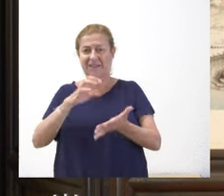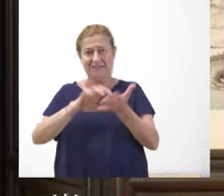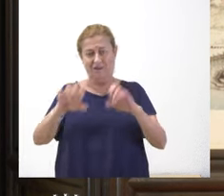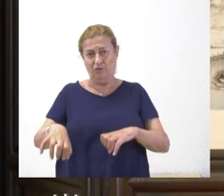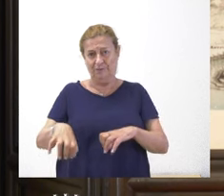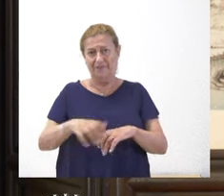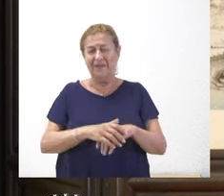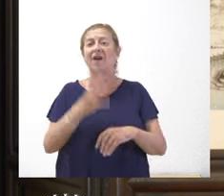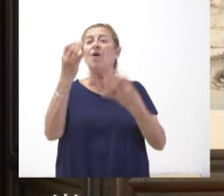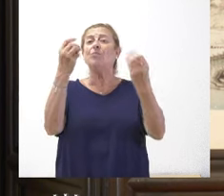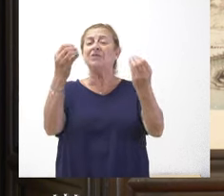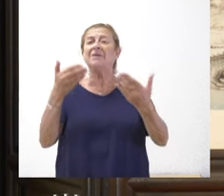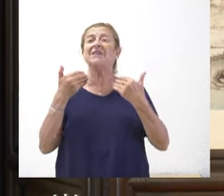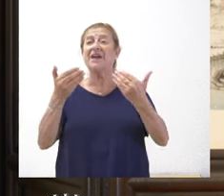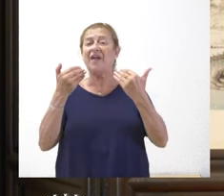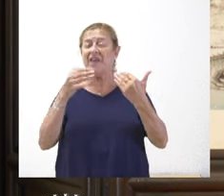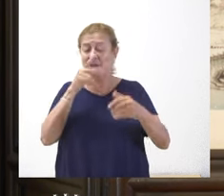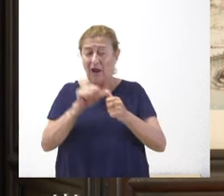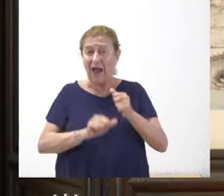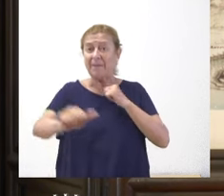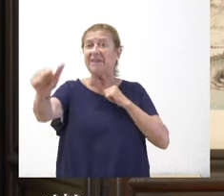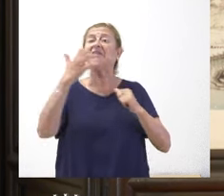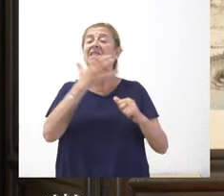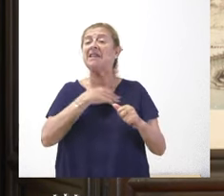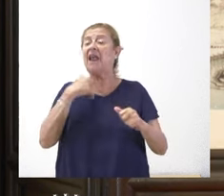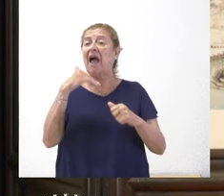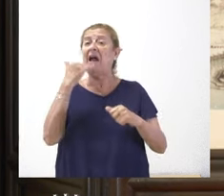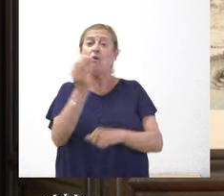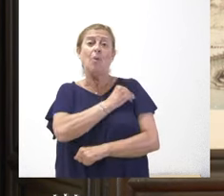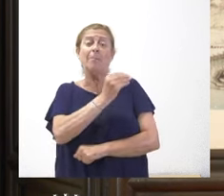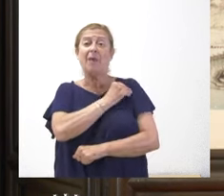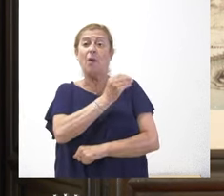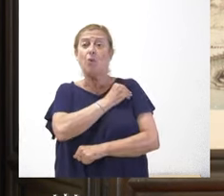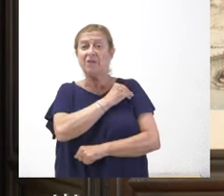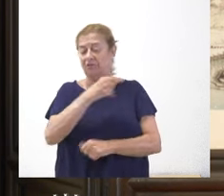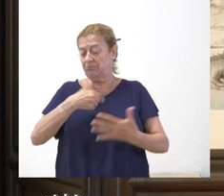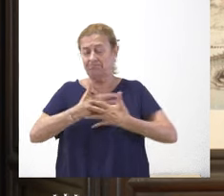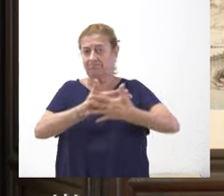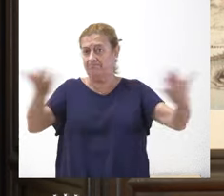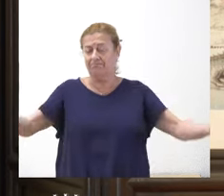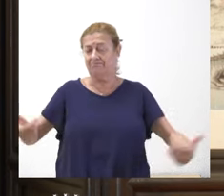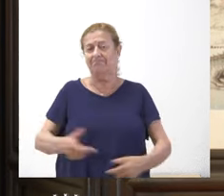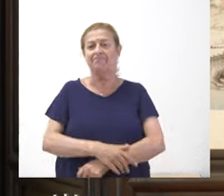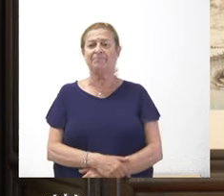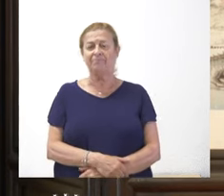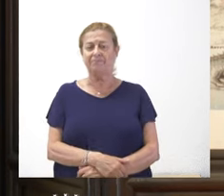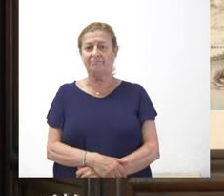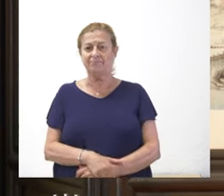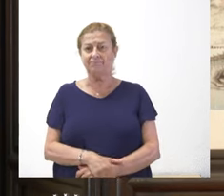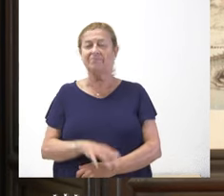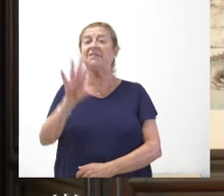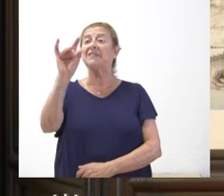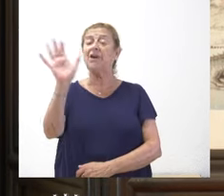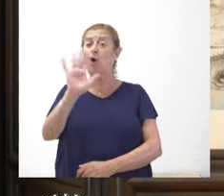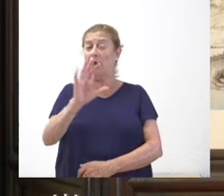león Muchísimas gracias Y a partir de aquí si quieren hacer algunas preguntas estoy a su entera disposición Sí